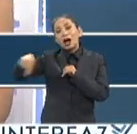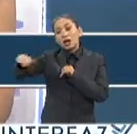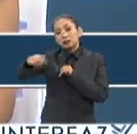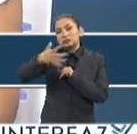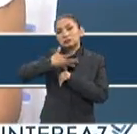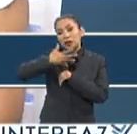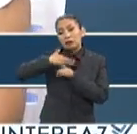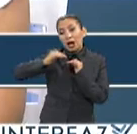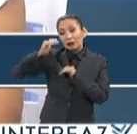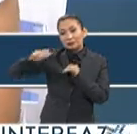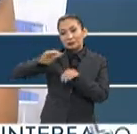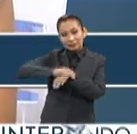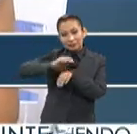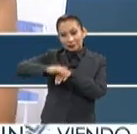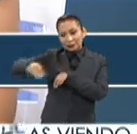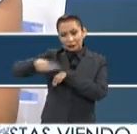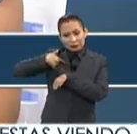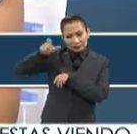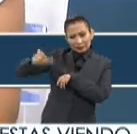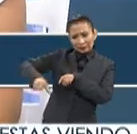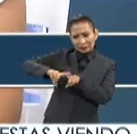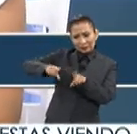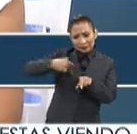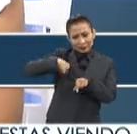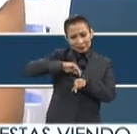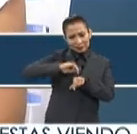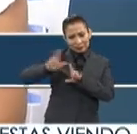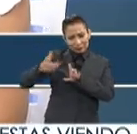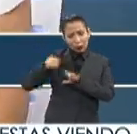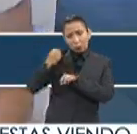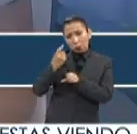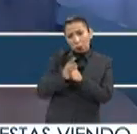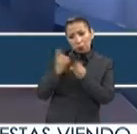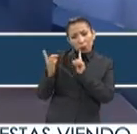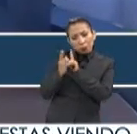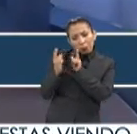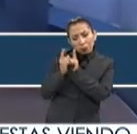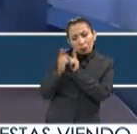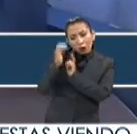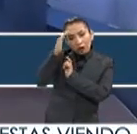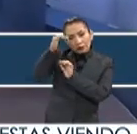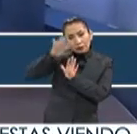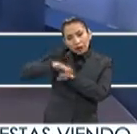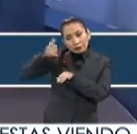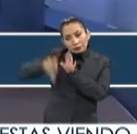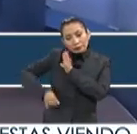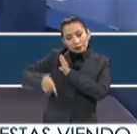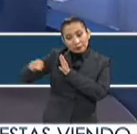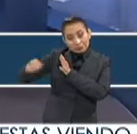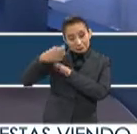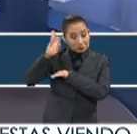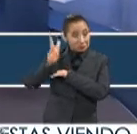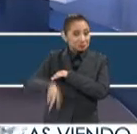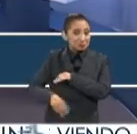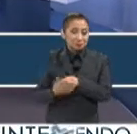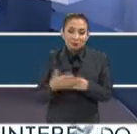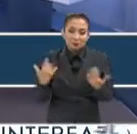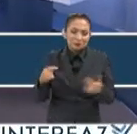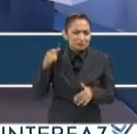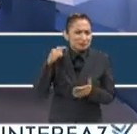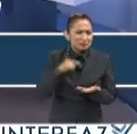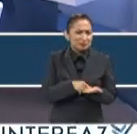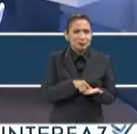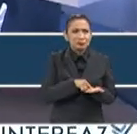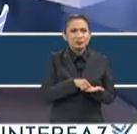tienen una personalidad muy diferente a la nuestra y tuve la oportunidad de conocerlos un poquito más. Y la verdad, yo creo